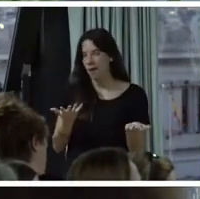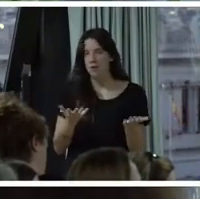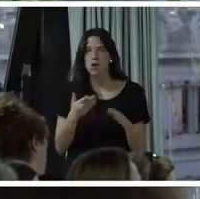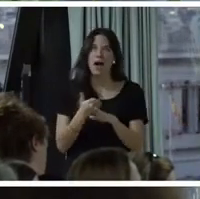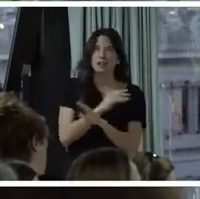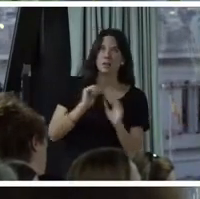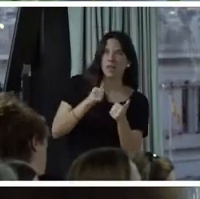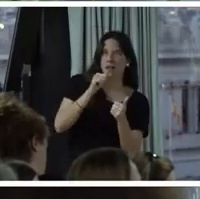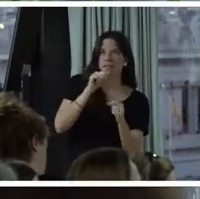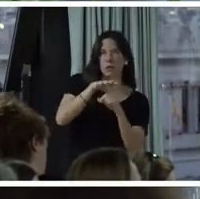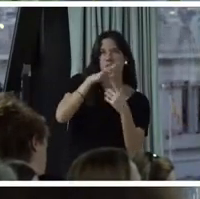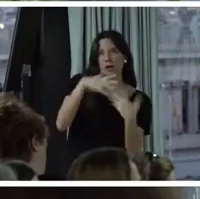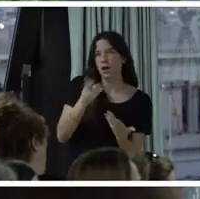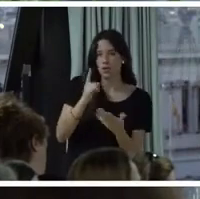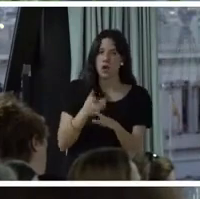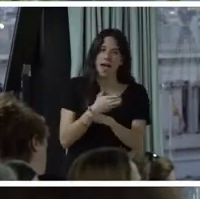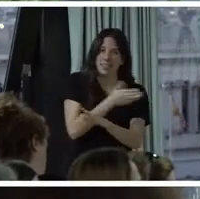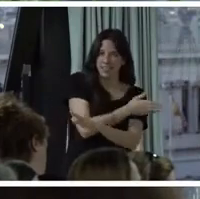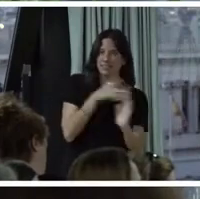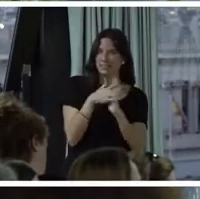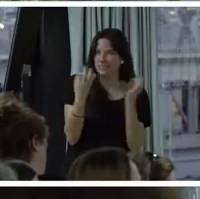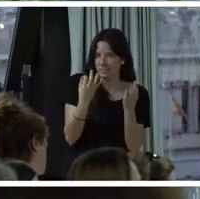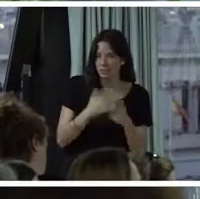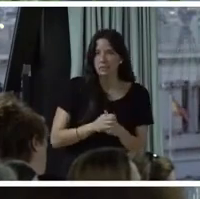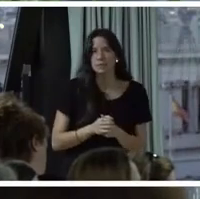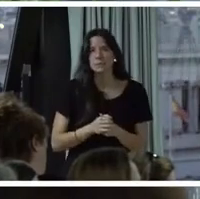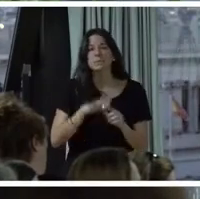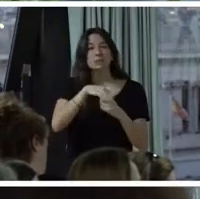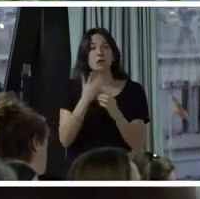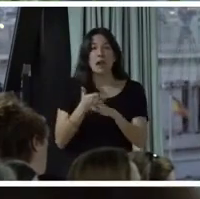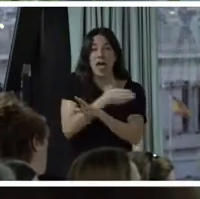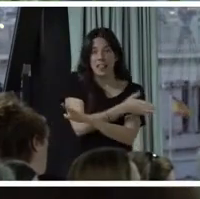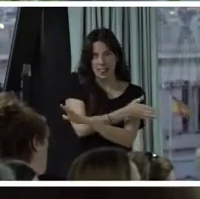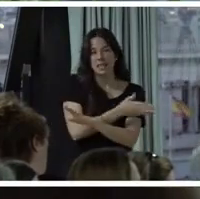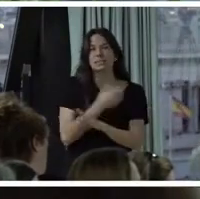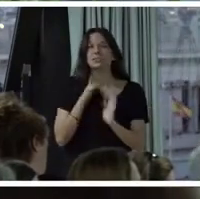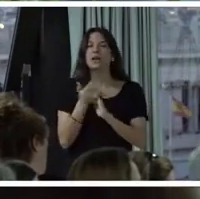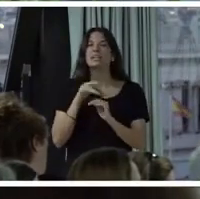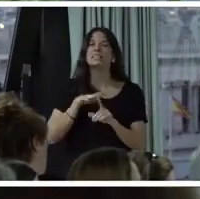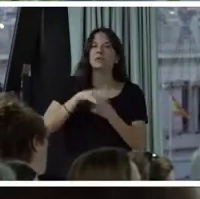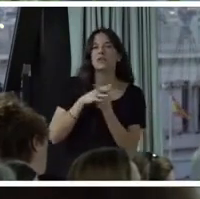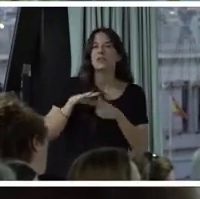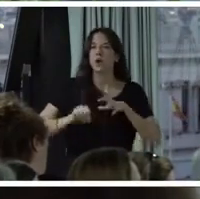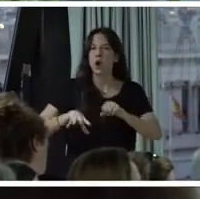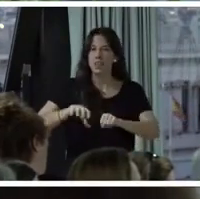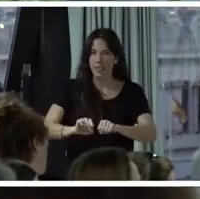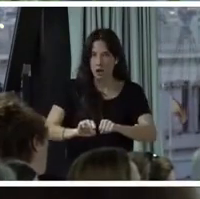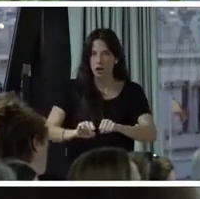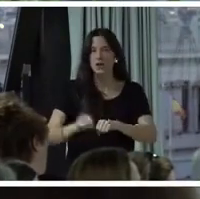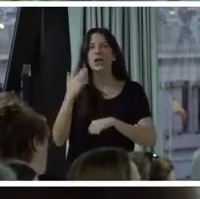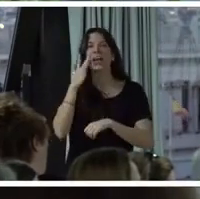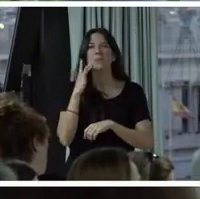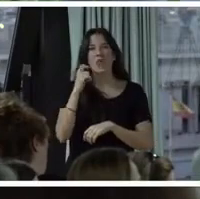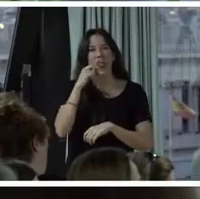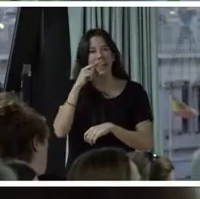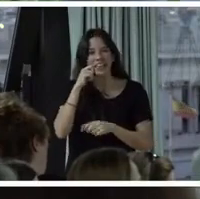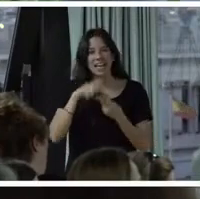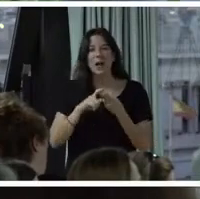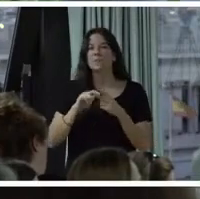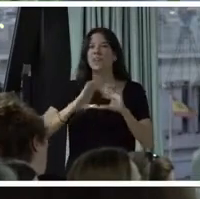comenzar con la situación actual la situación de la que venimos es una situación de colonización de limpieza étnica y